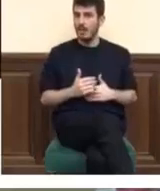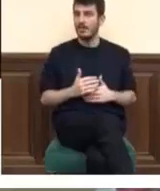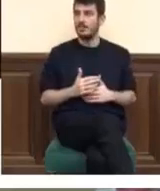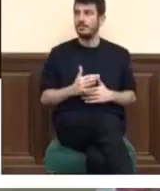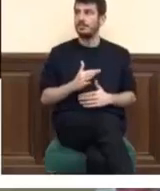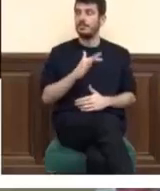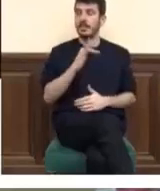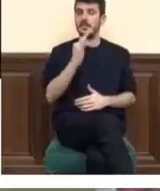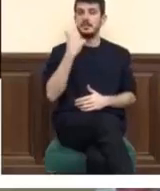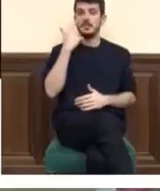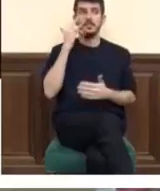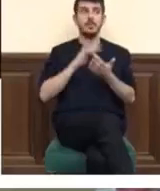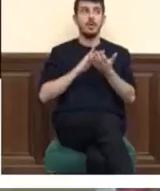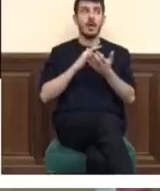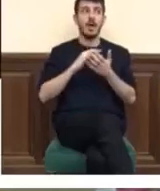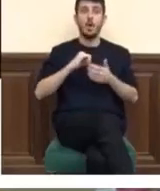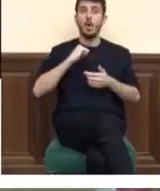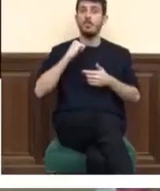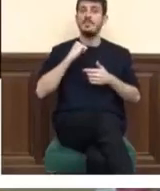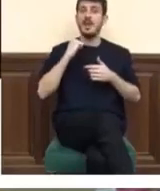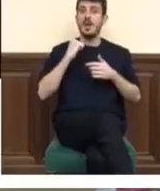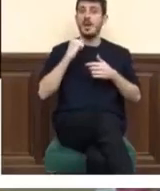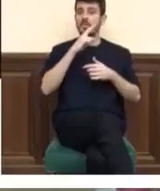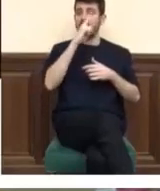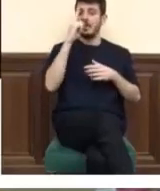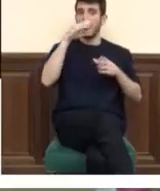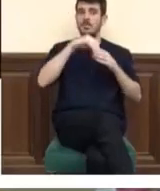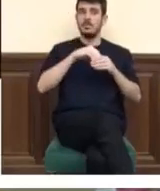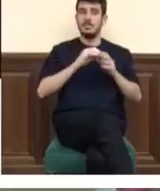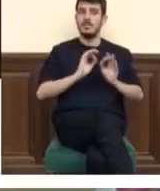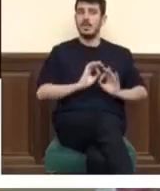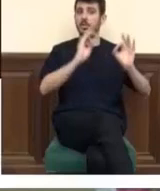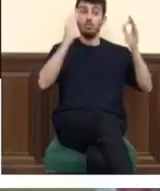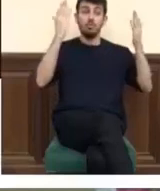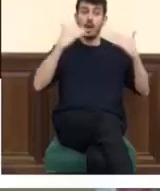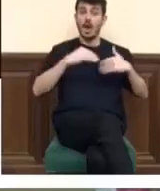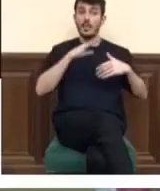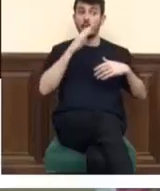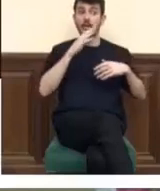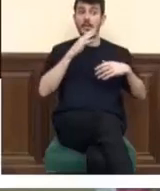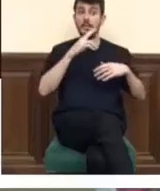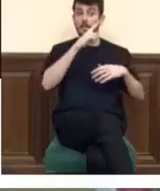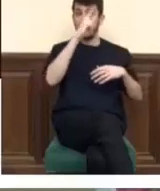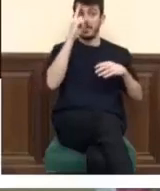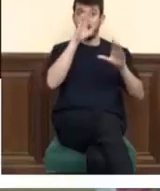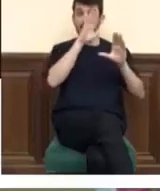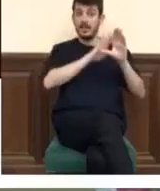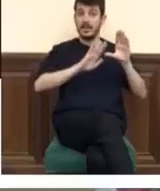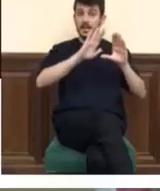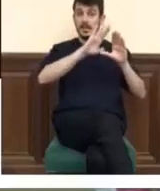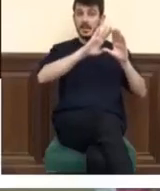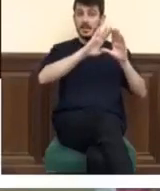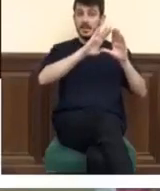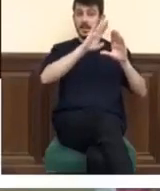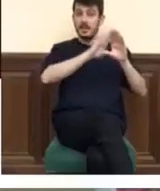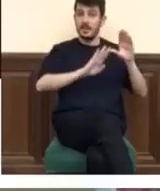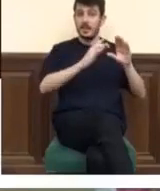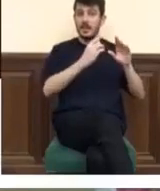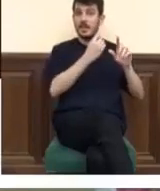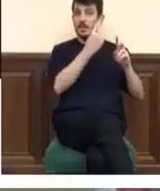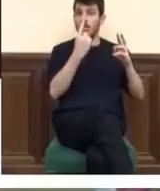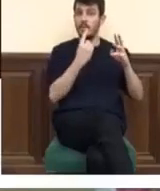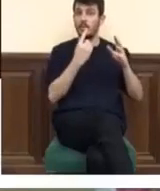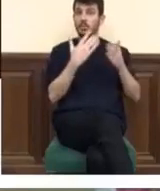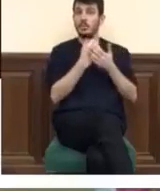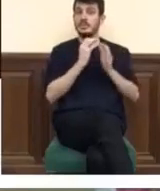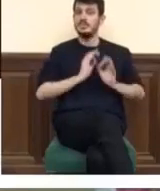hospital madrileño, que no tiene una determinada especialidad, porque todos los hospitales de la región no tienen